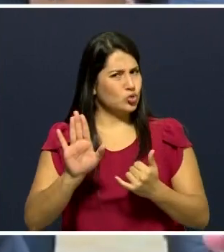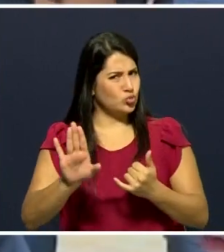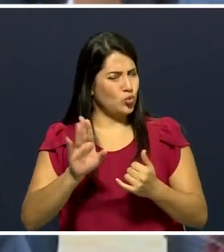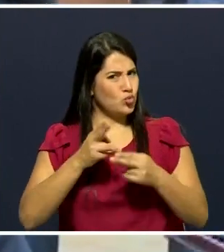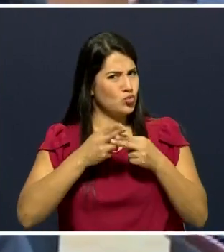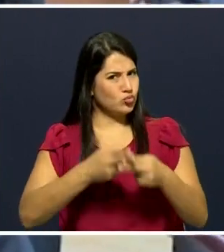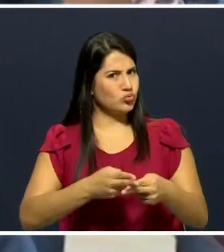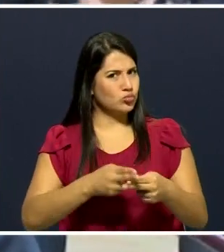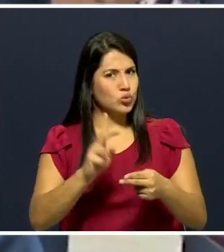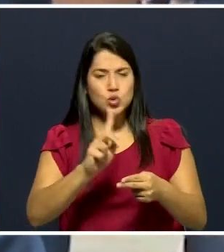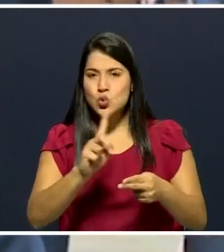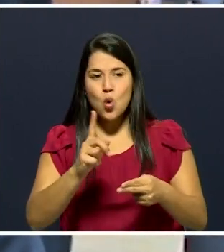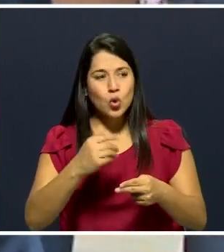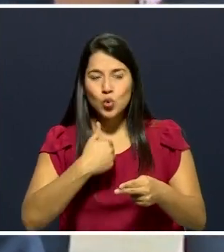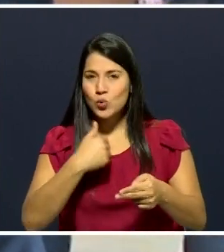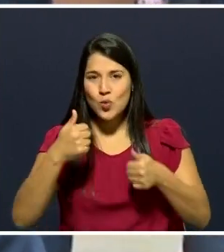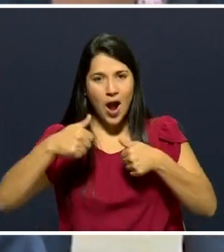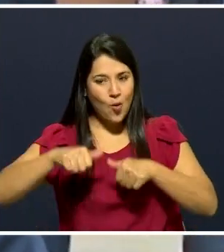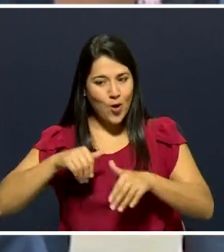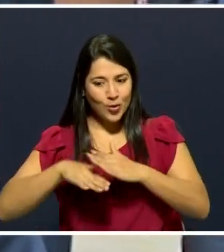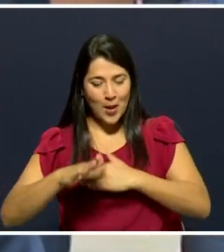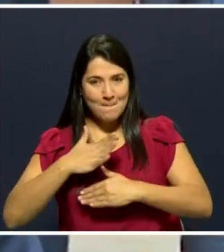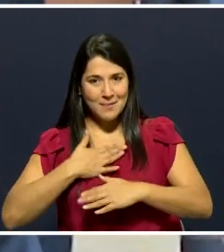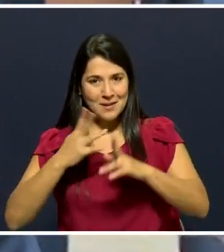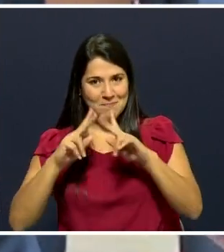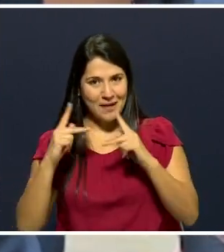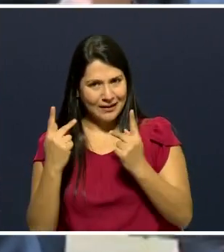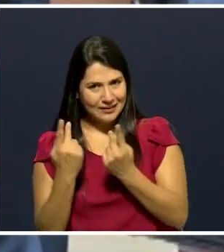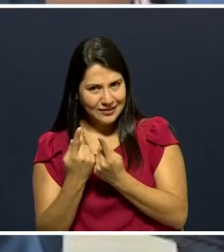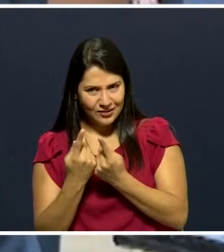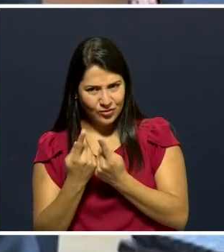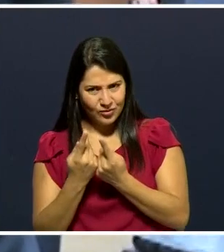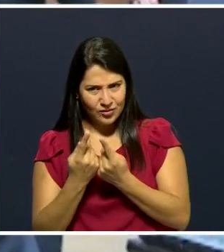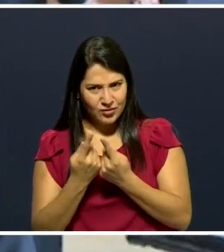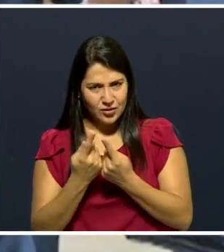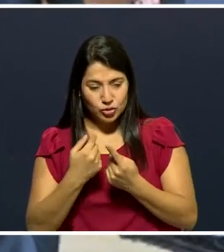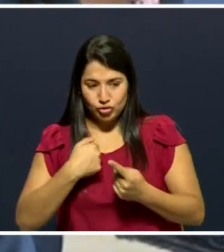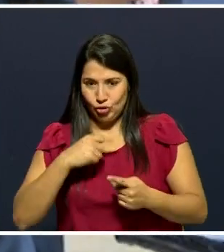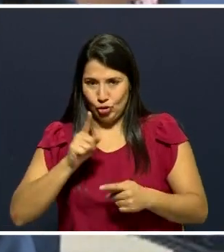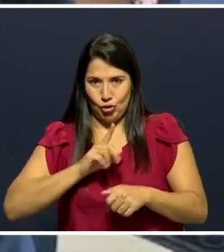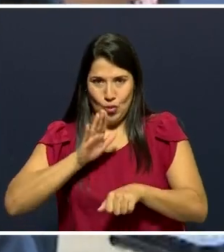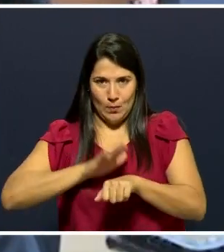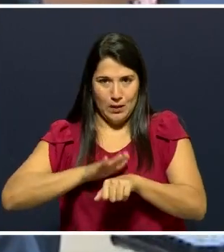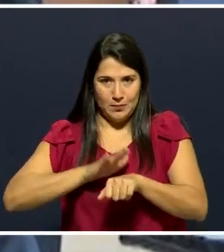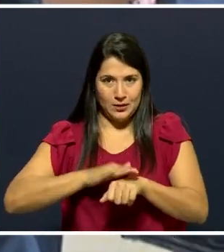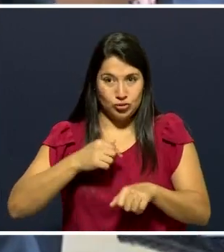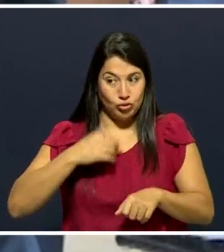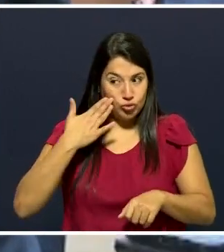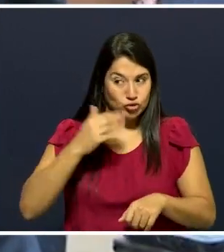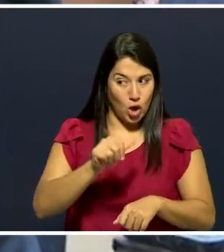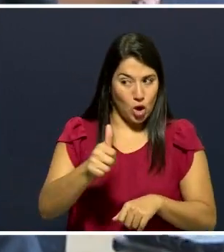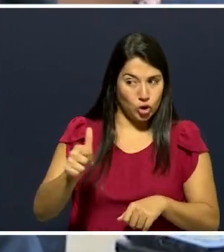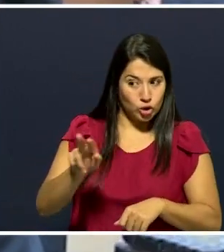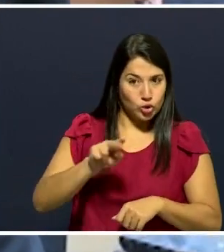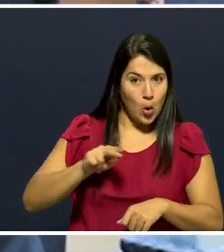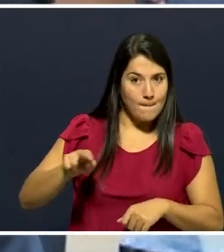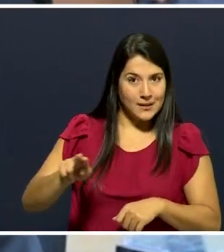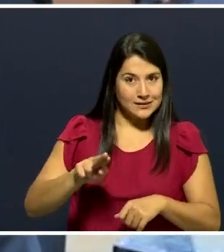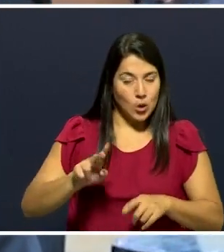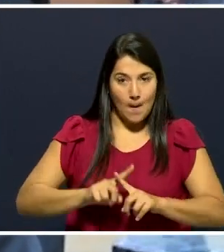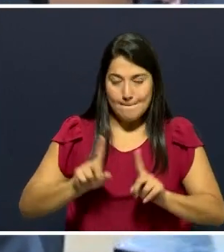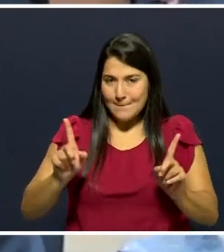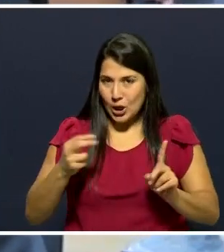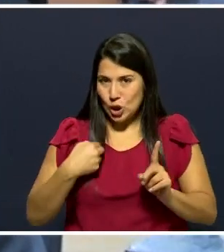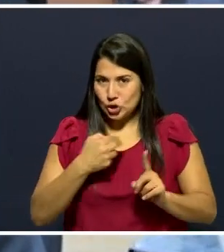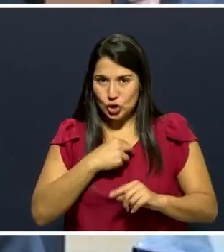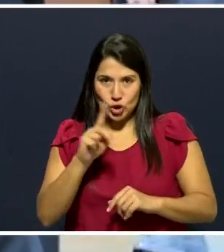un acuerdo de fracción y no es avalado por mi persona y no sé por los demás compañeros, pero por lo menos no estuvo en la